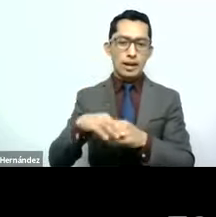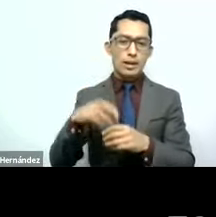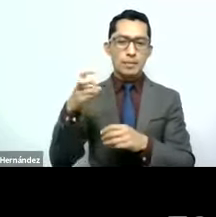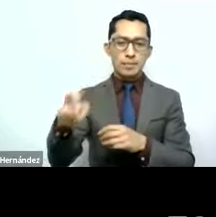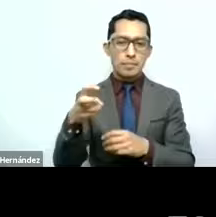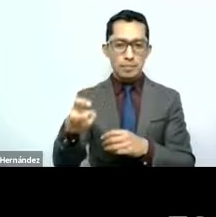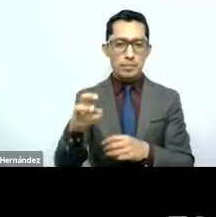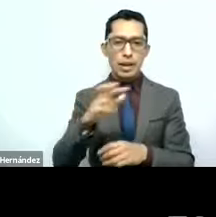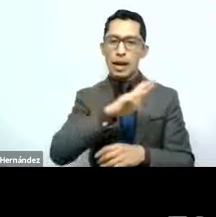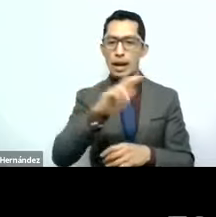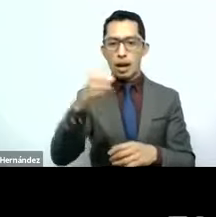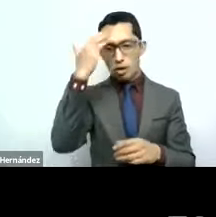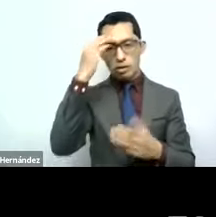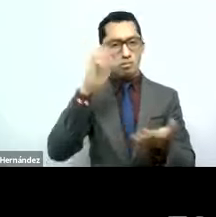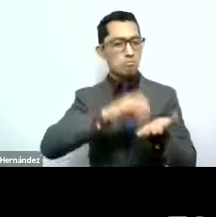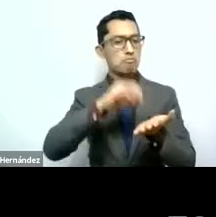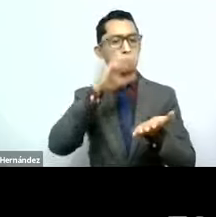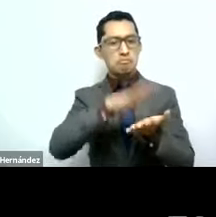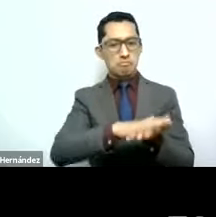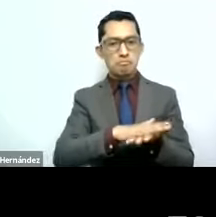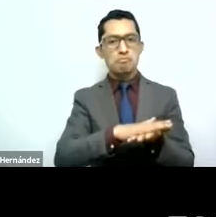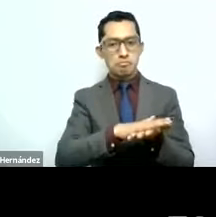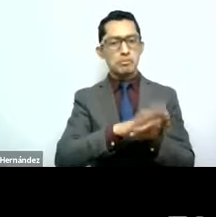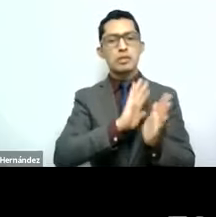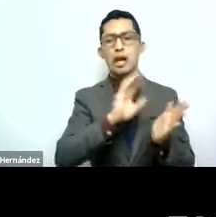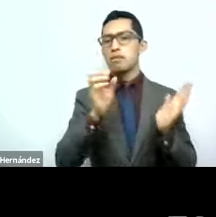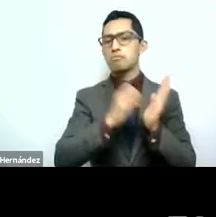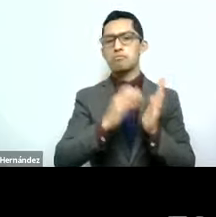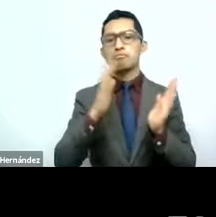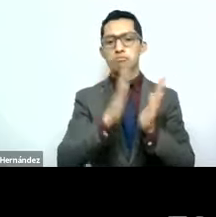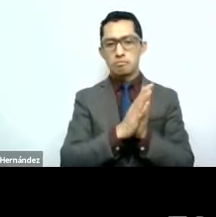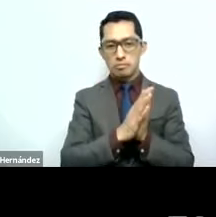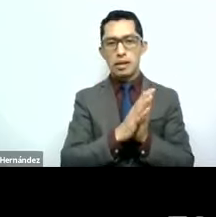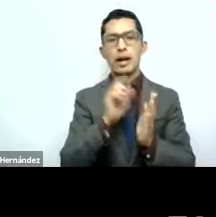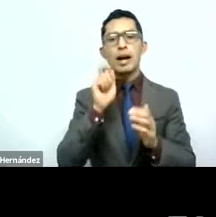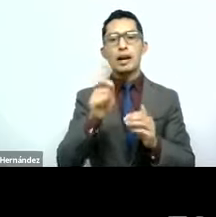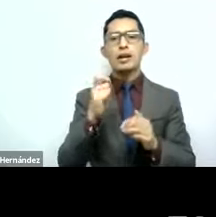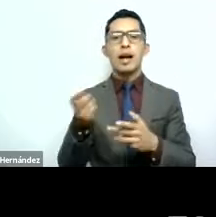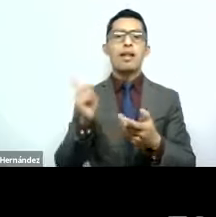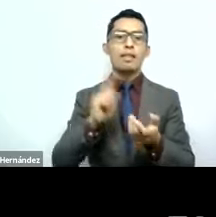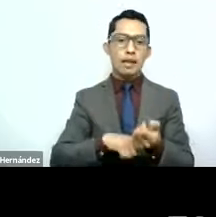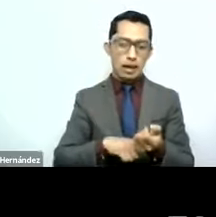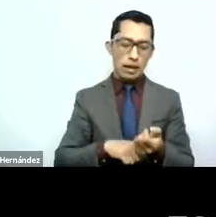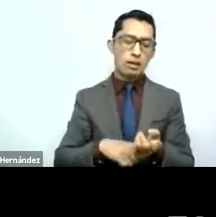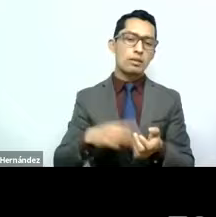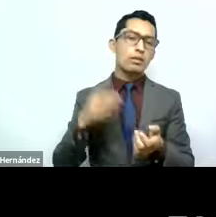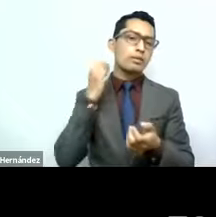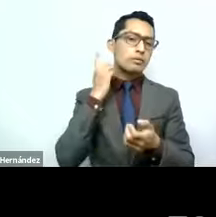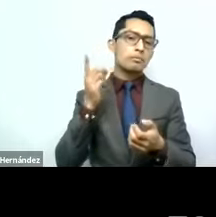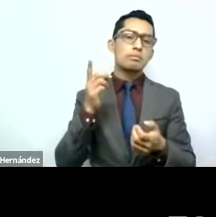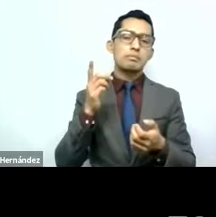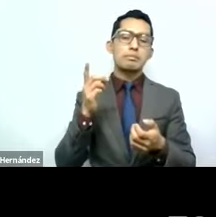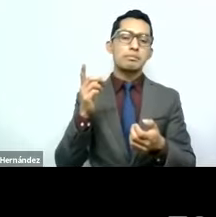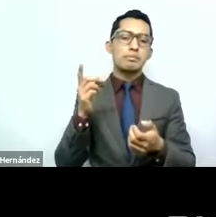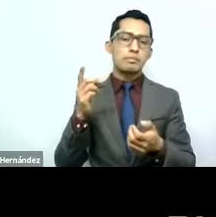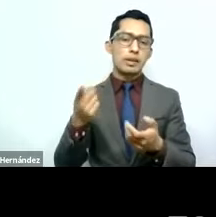lo reconoció como un principio aplicable en los poderes legislativos federal y